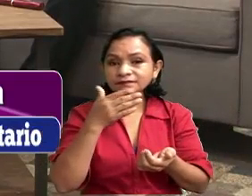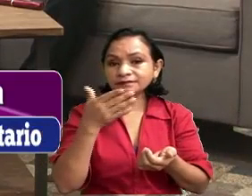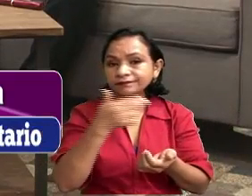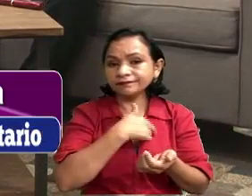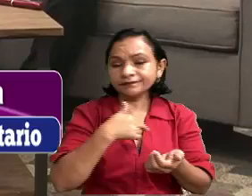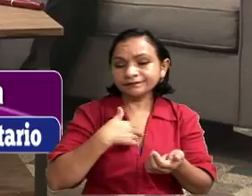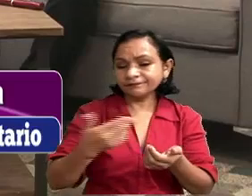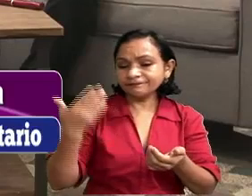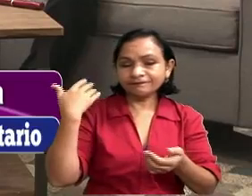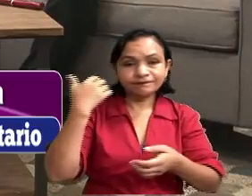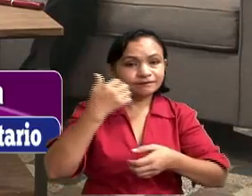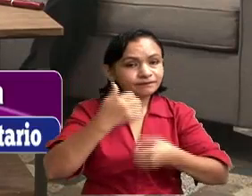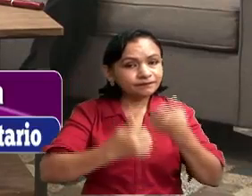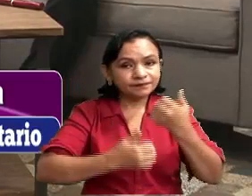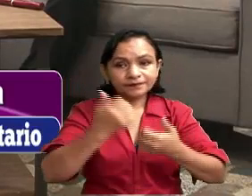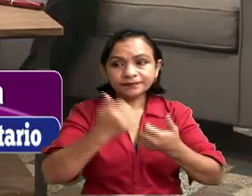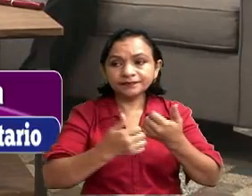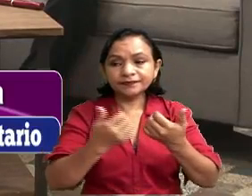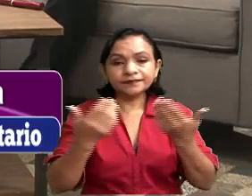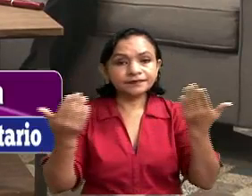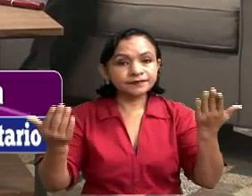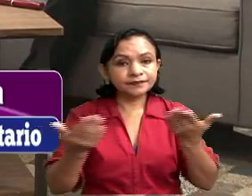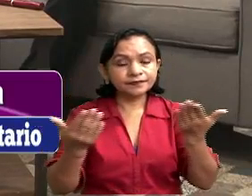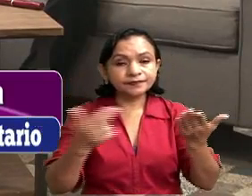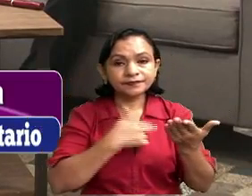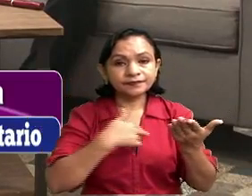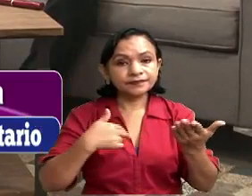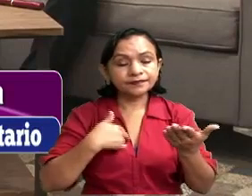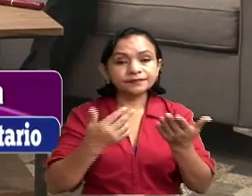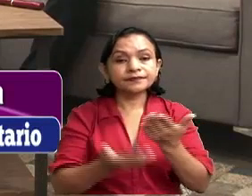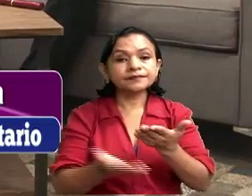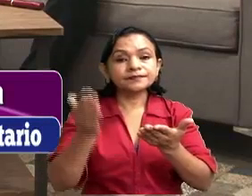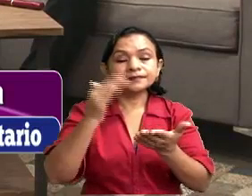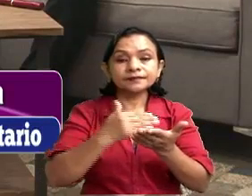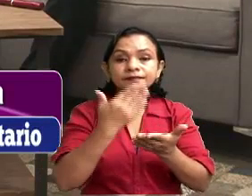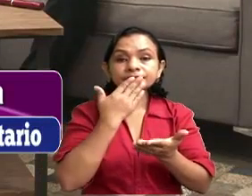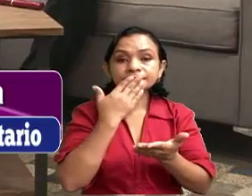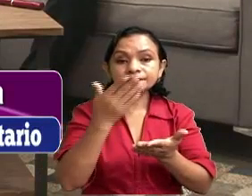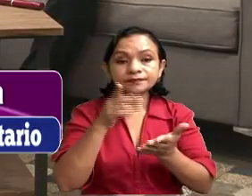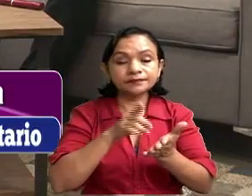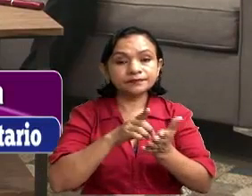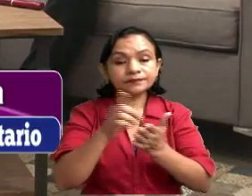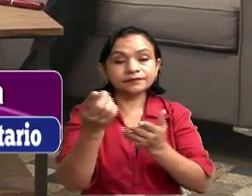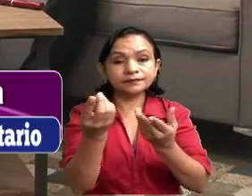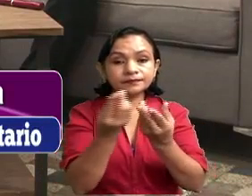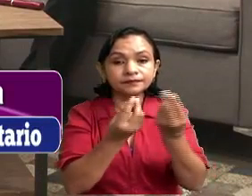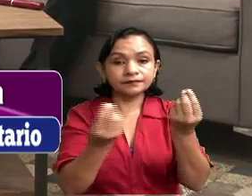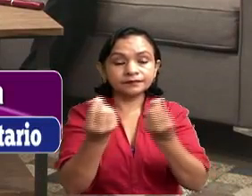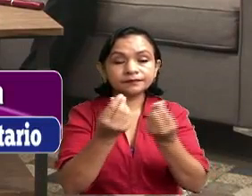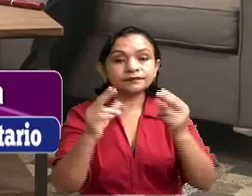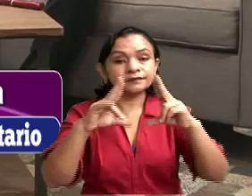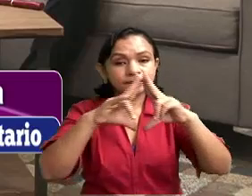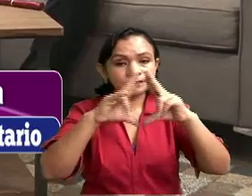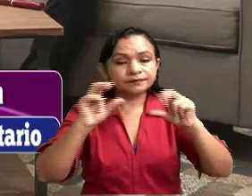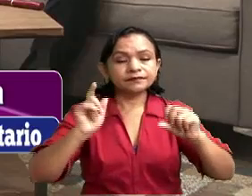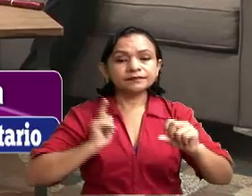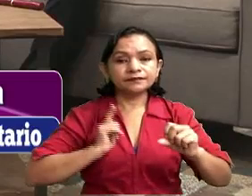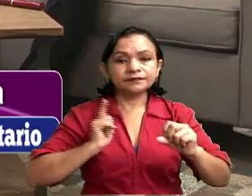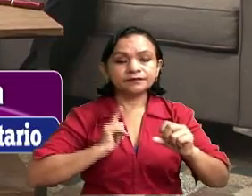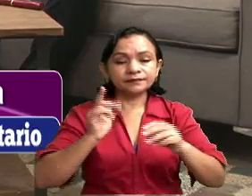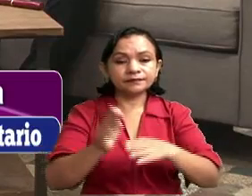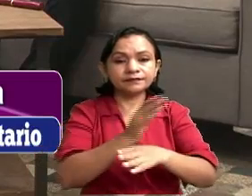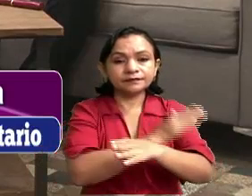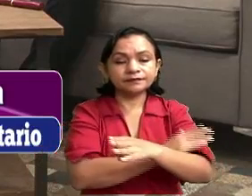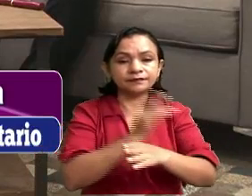el golpe fallido, sino también para retomar el buen rumbo económico que traía Nicaragua hasta antes